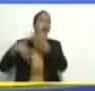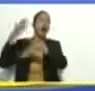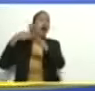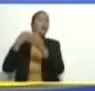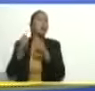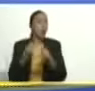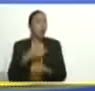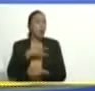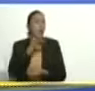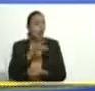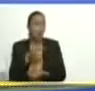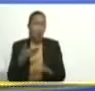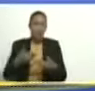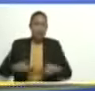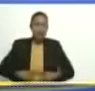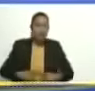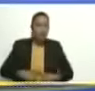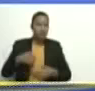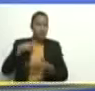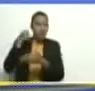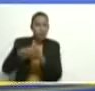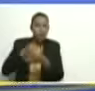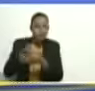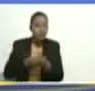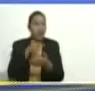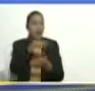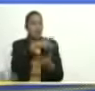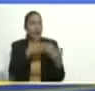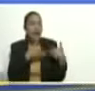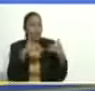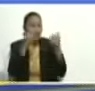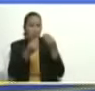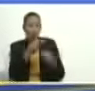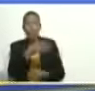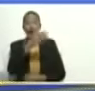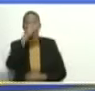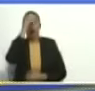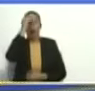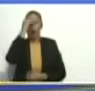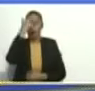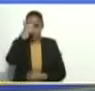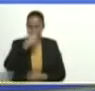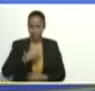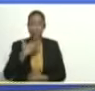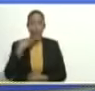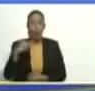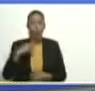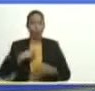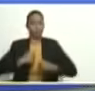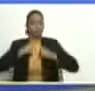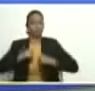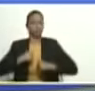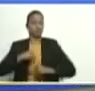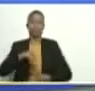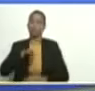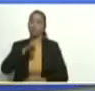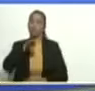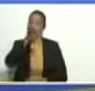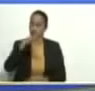sacrificios, luchas y de sus esperanzas también, y a levantar el ánimo y la fuerza de la